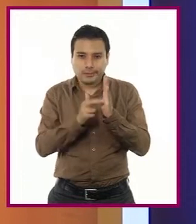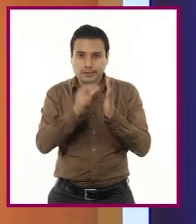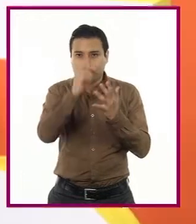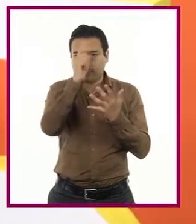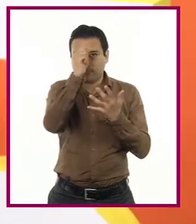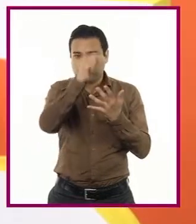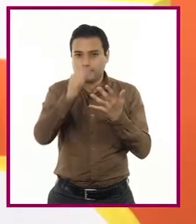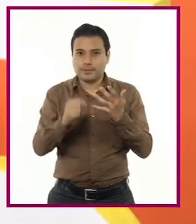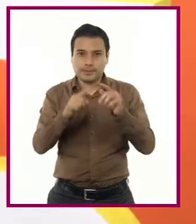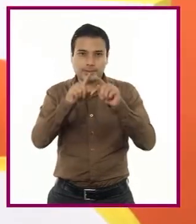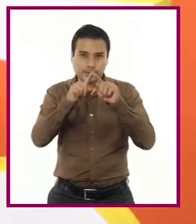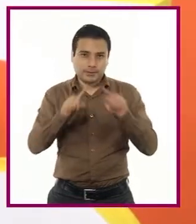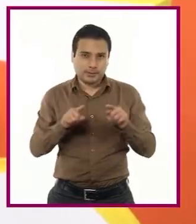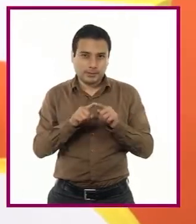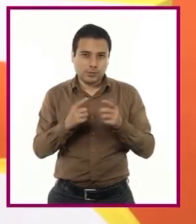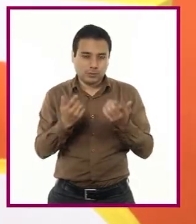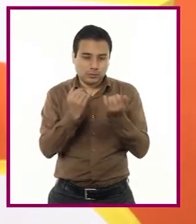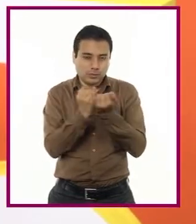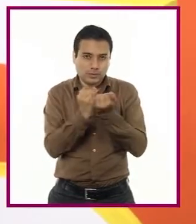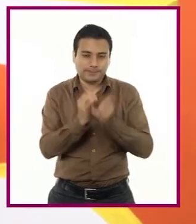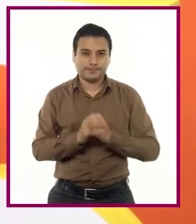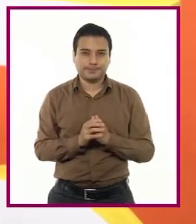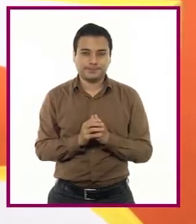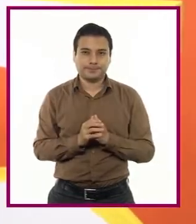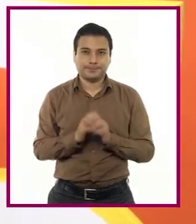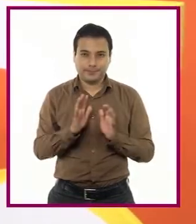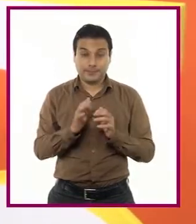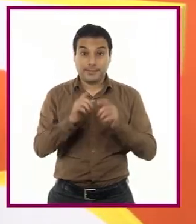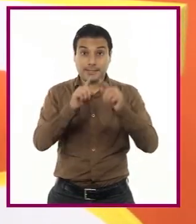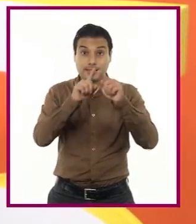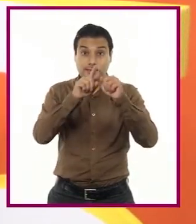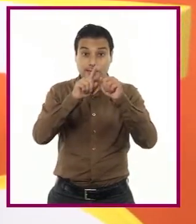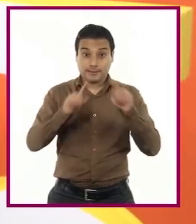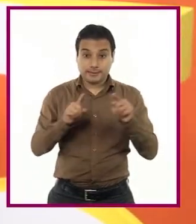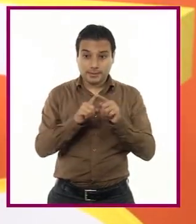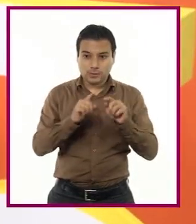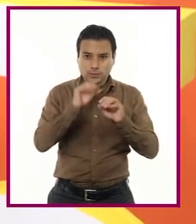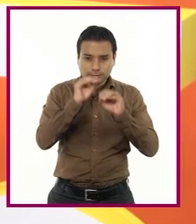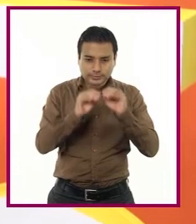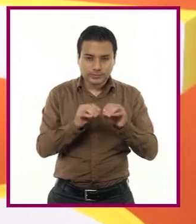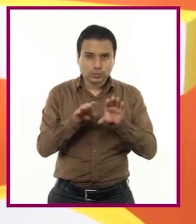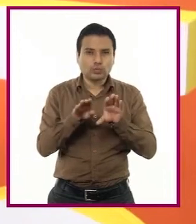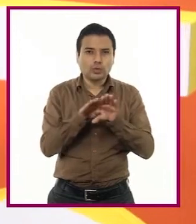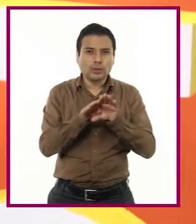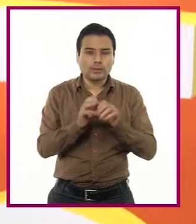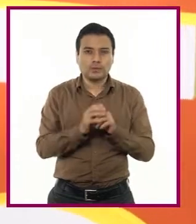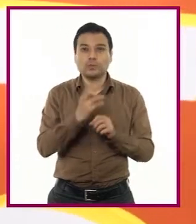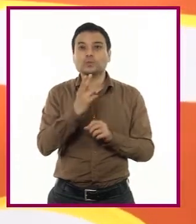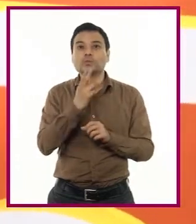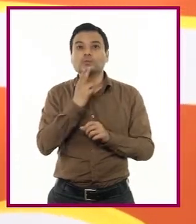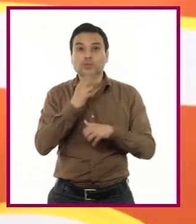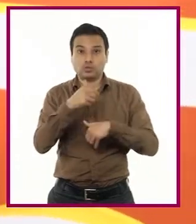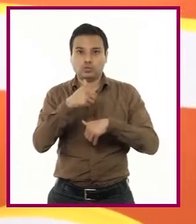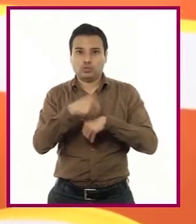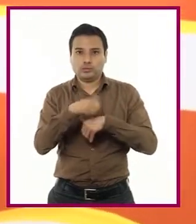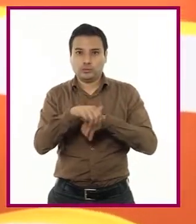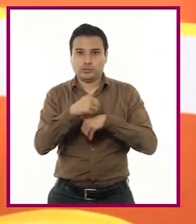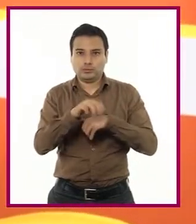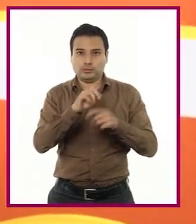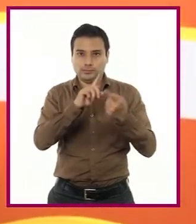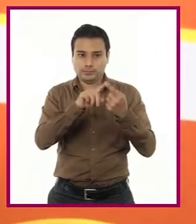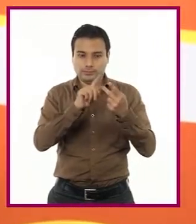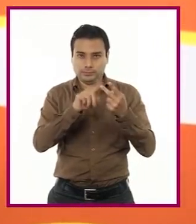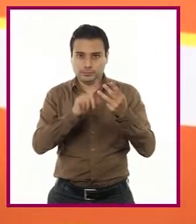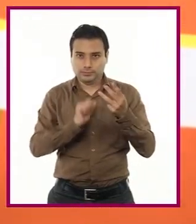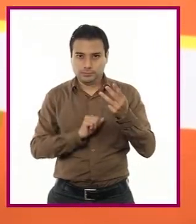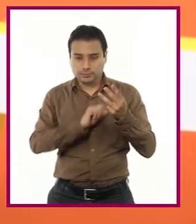triángulos. Como recordarán, para trazar el primer triángulo nos basamos en la medida de los tres lados y obtuvimos triángulos